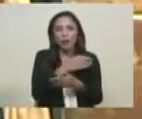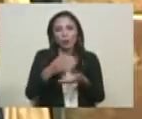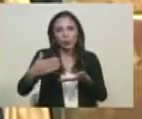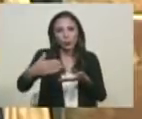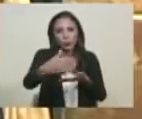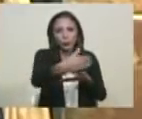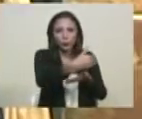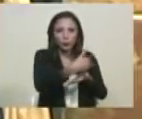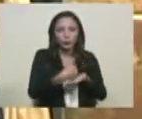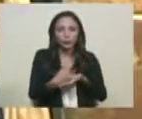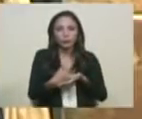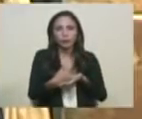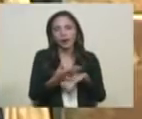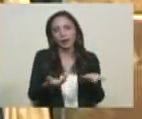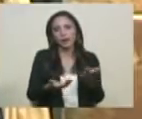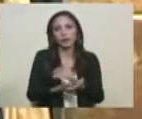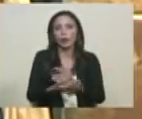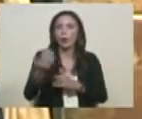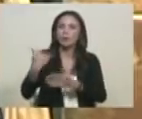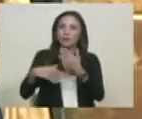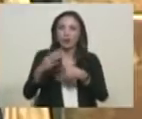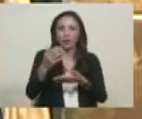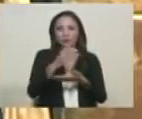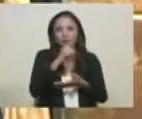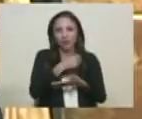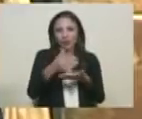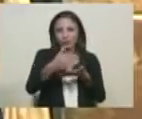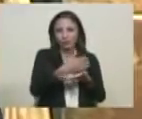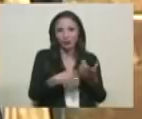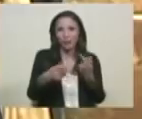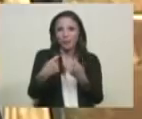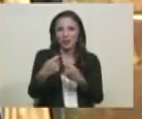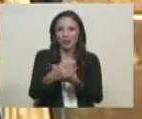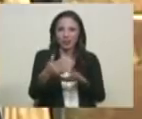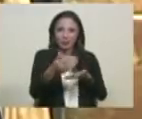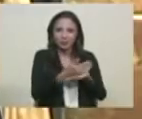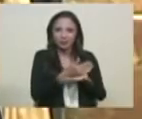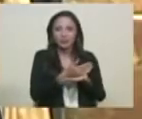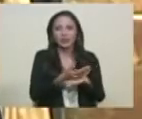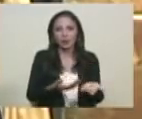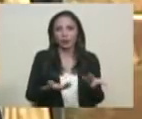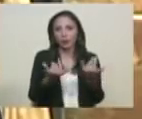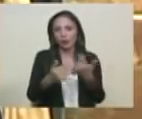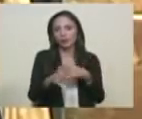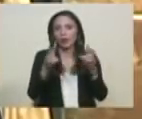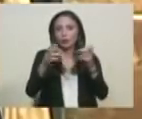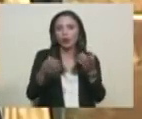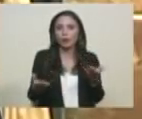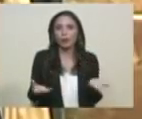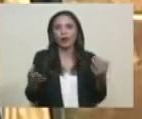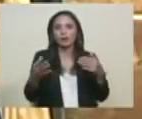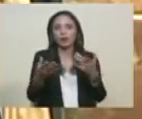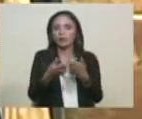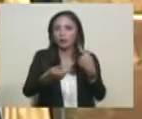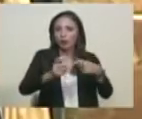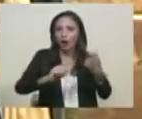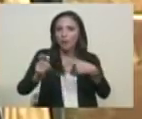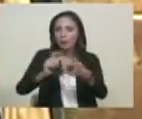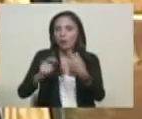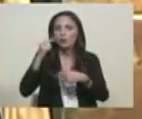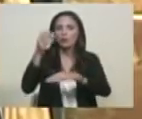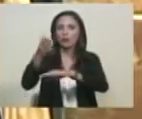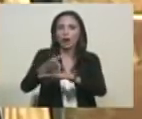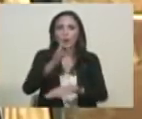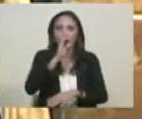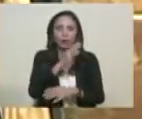recolección del cono monetario viejo que todavía está en circulación. Usted podrá ir a cambiar su cono